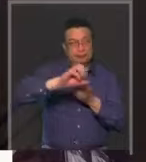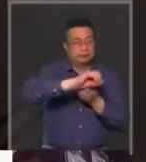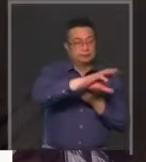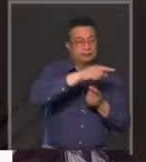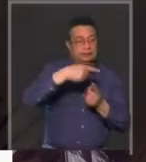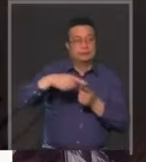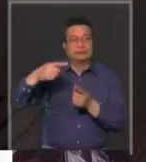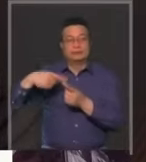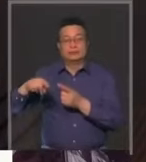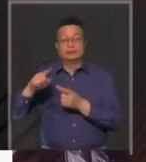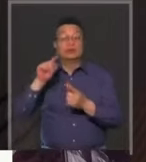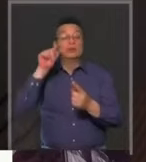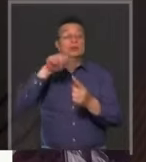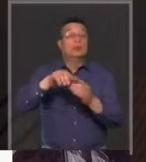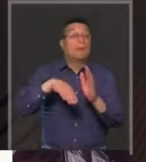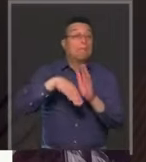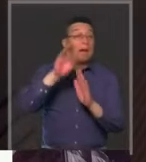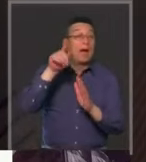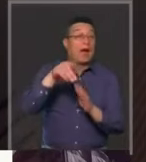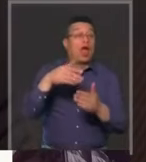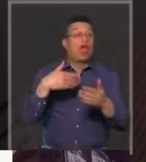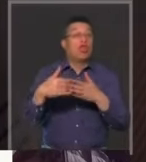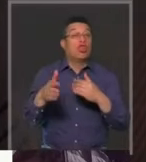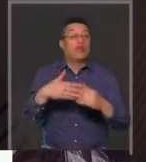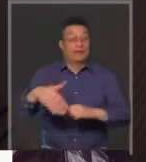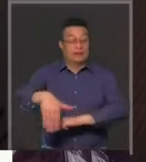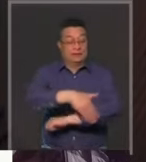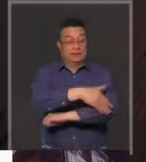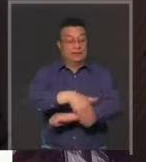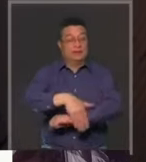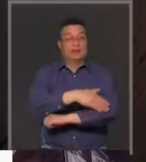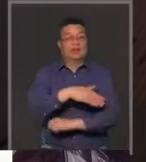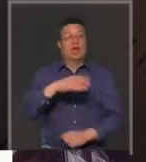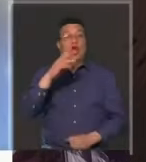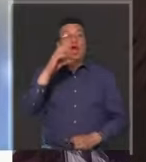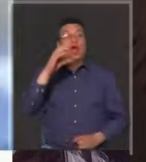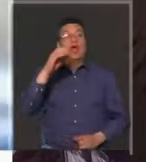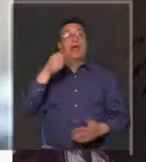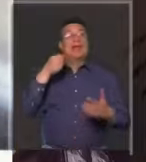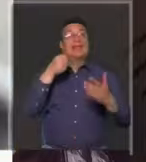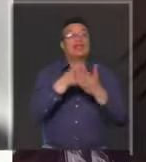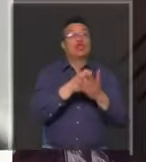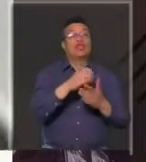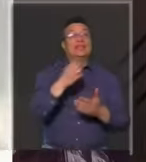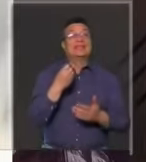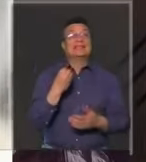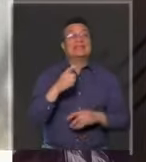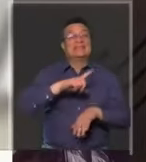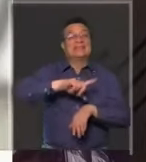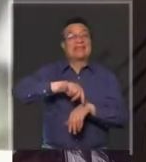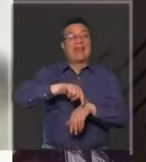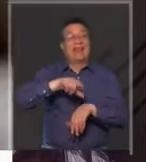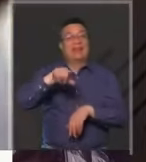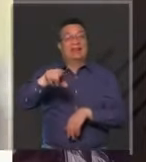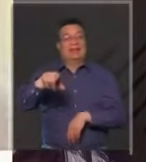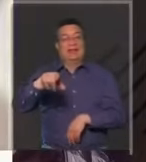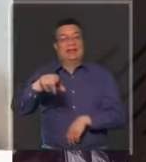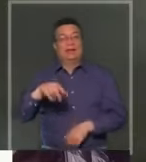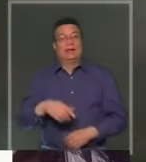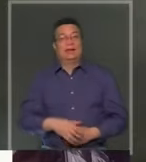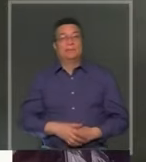uno de los principales estaba ubicado en calle Conde del maule en estación central en la denominada pequeña